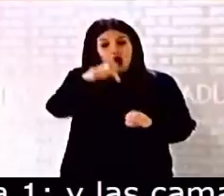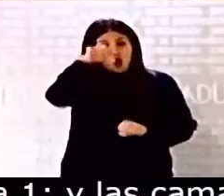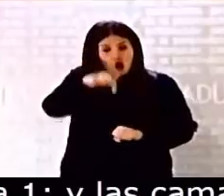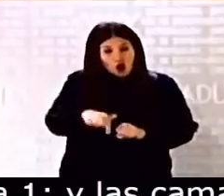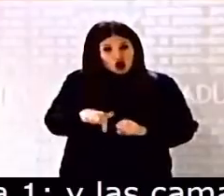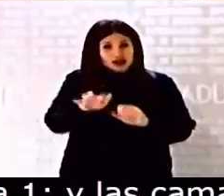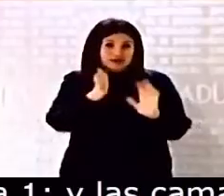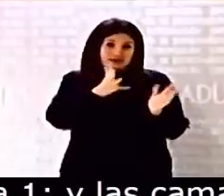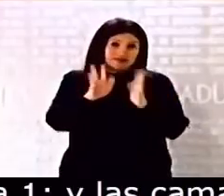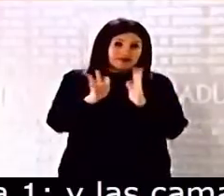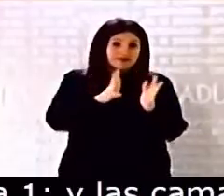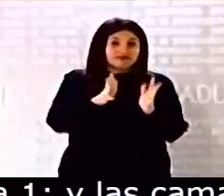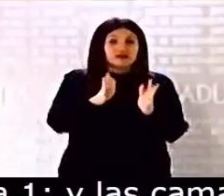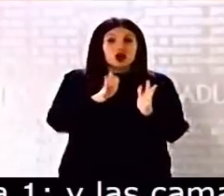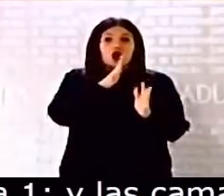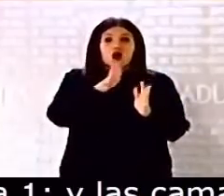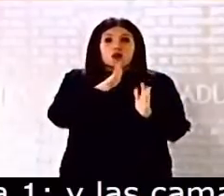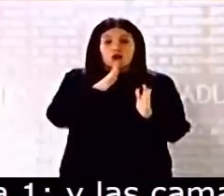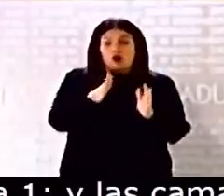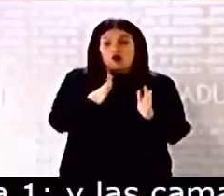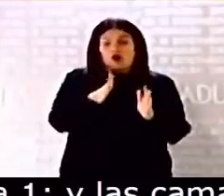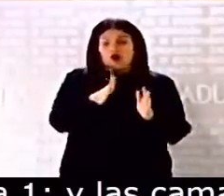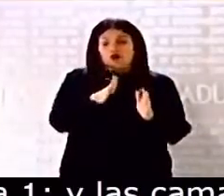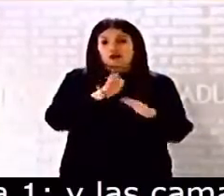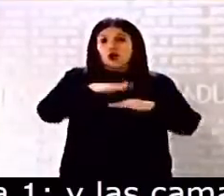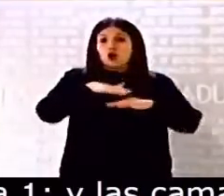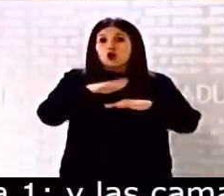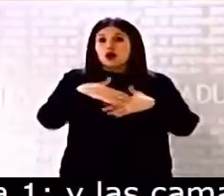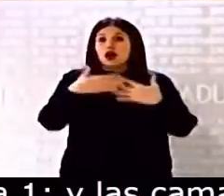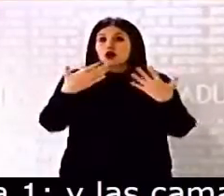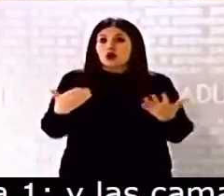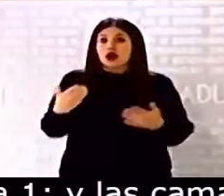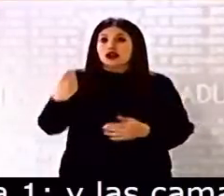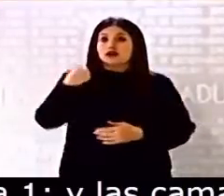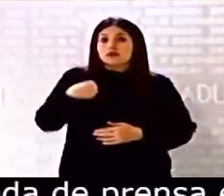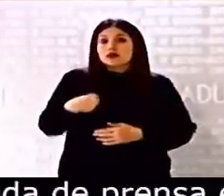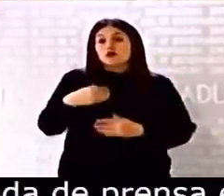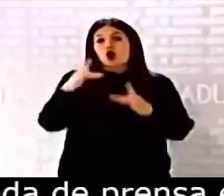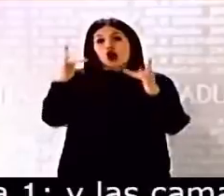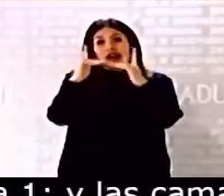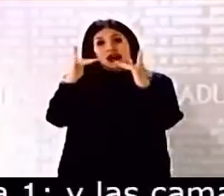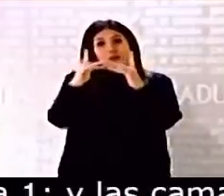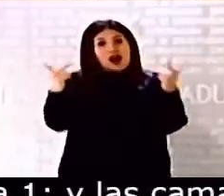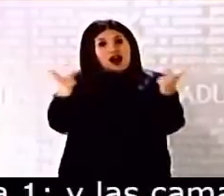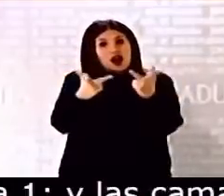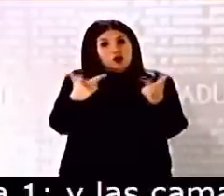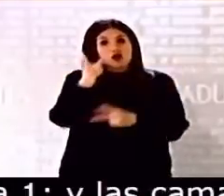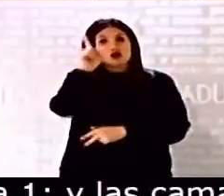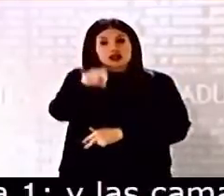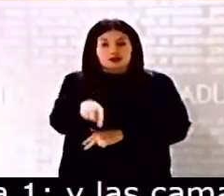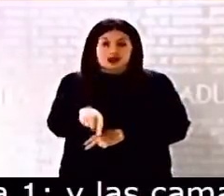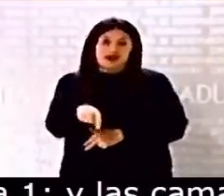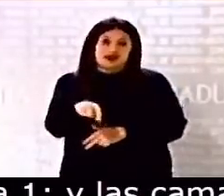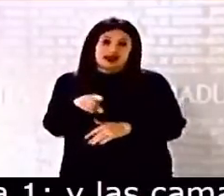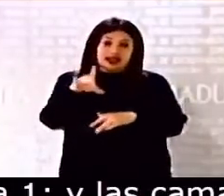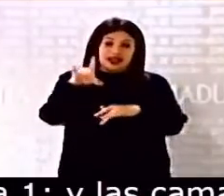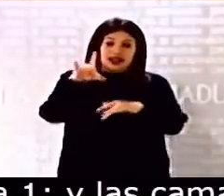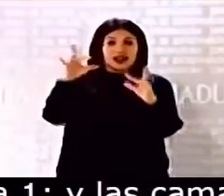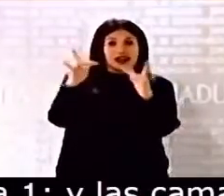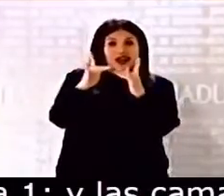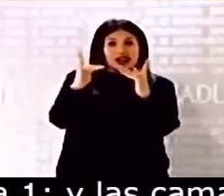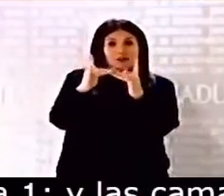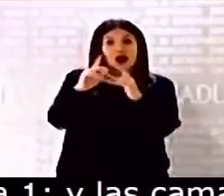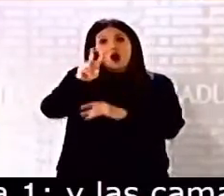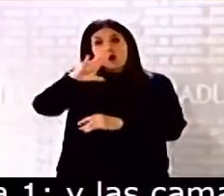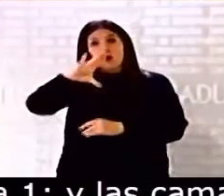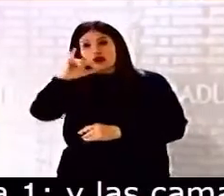hoy, debido a la reducción en el número de tanto de camas de agudo como de camas UCI, estaremos situados en